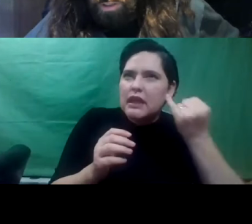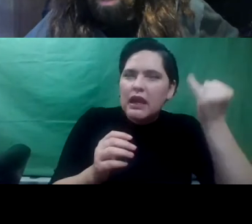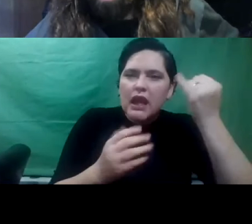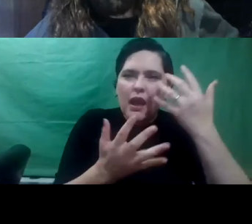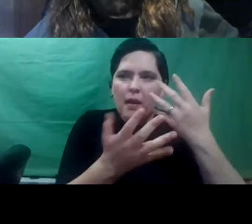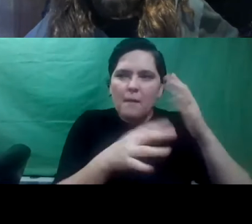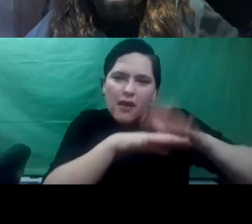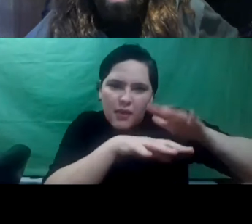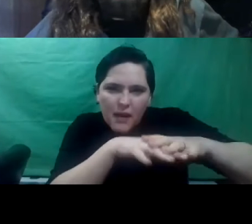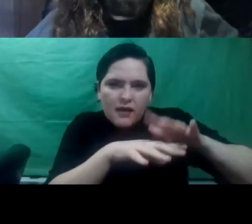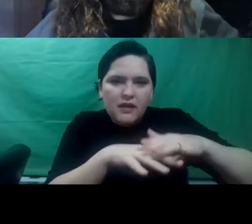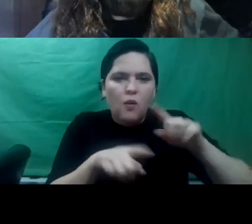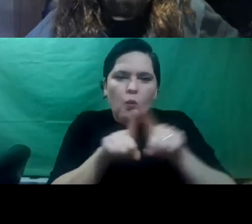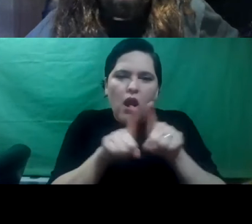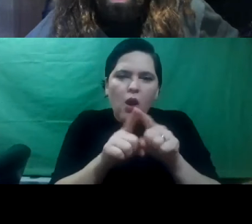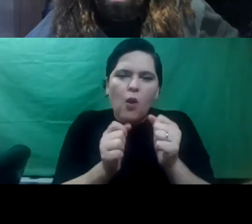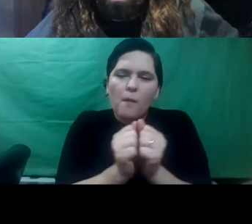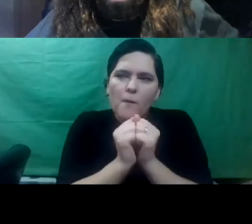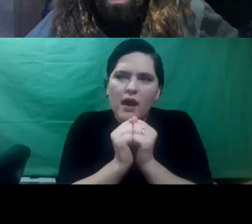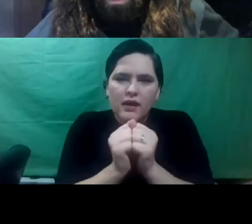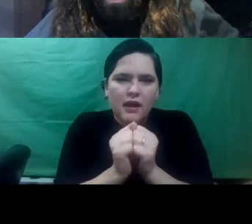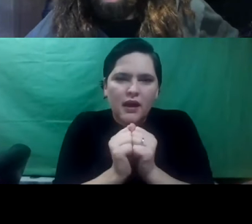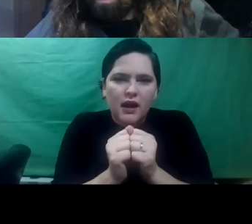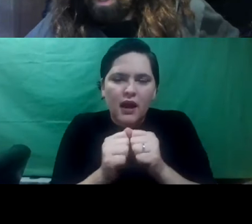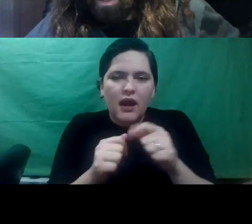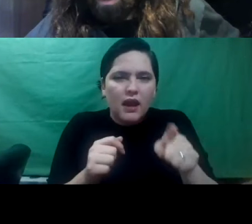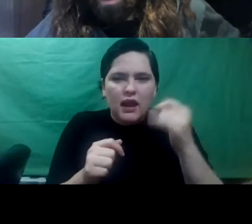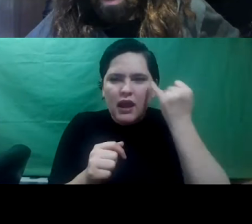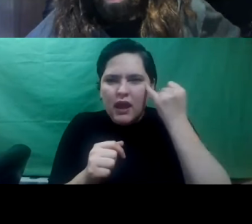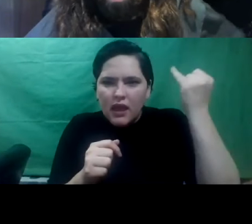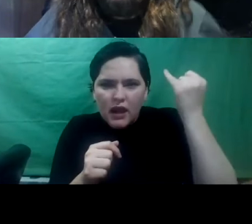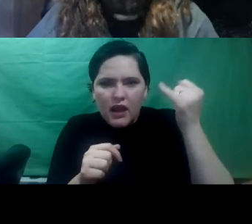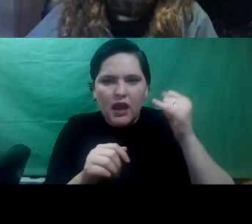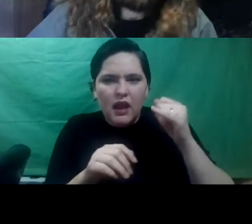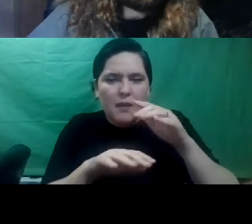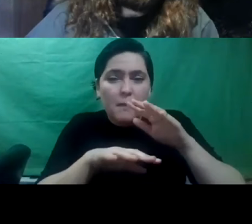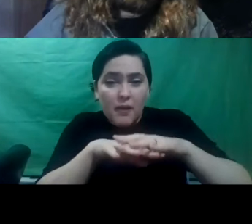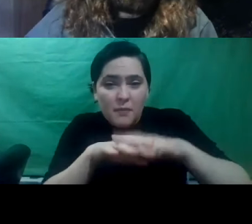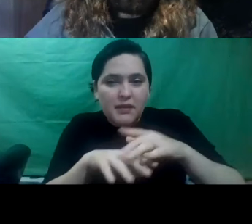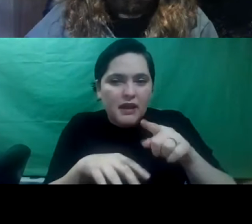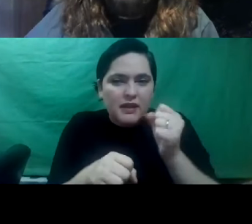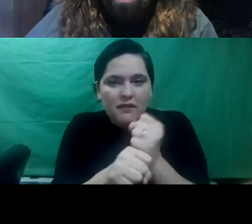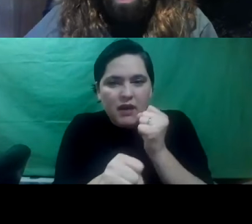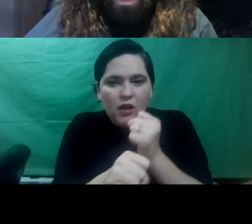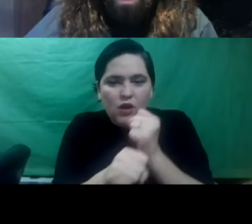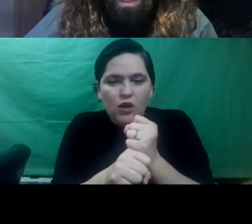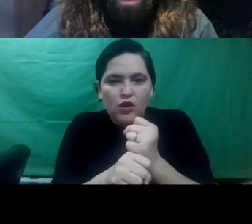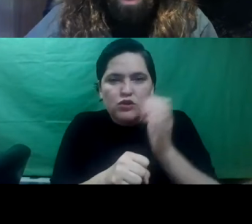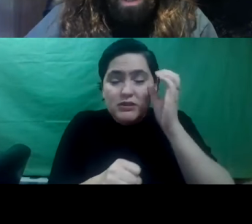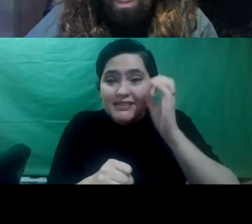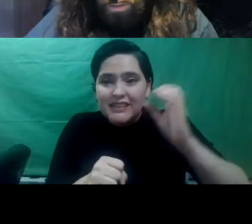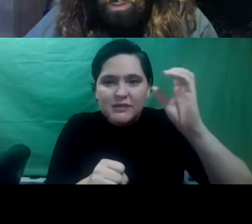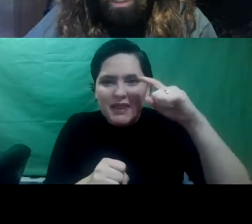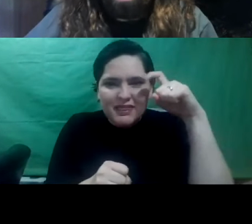del doctorado. Fernando también viene desde la ingeniería y actualmente trabaja en ciencias de la complejidad. Yo vengo más desde